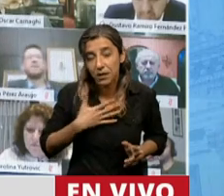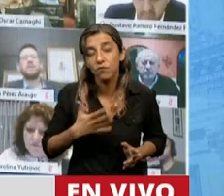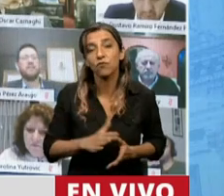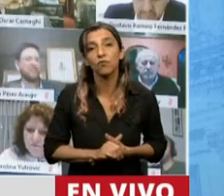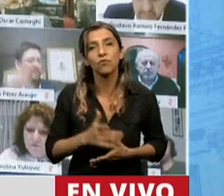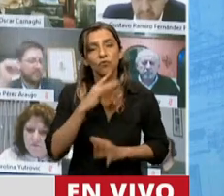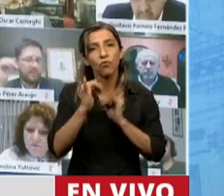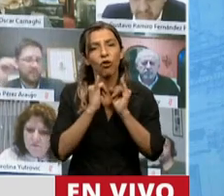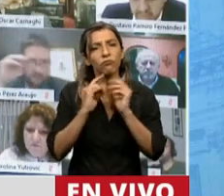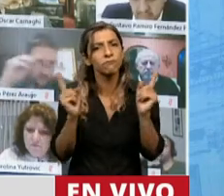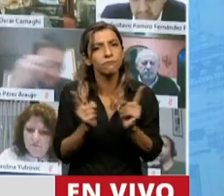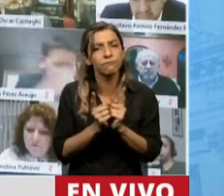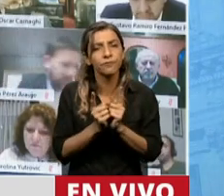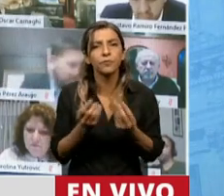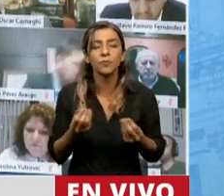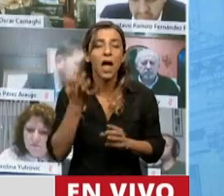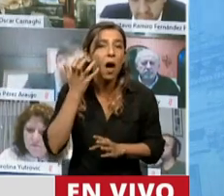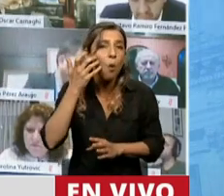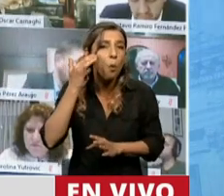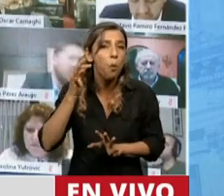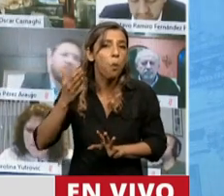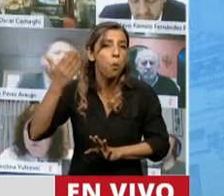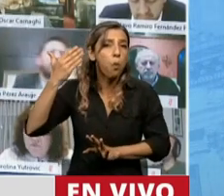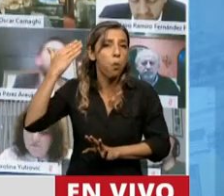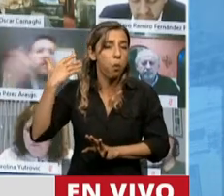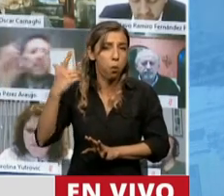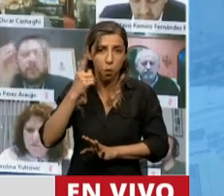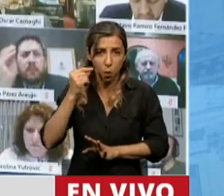contarle brevemente que mi abuelo